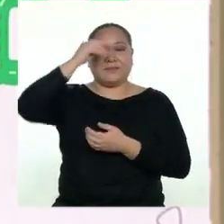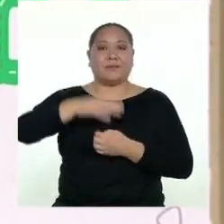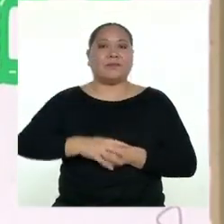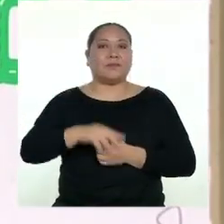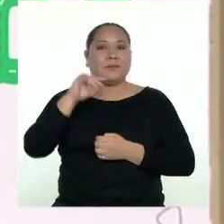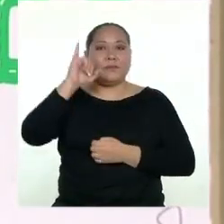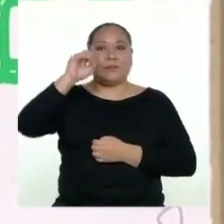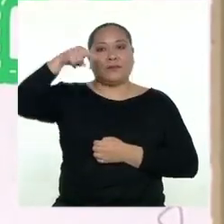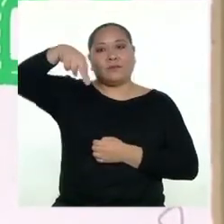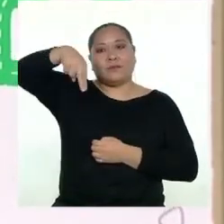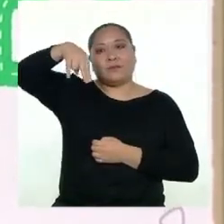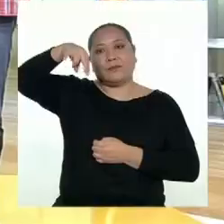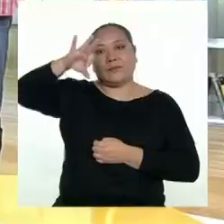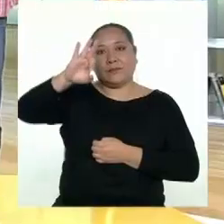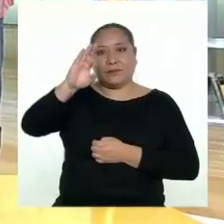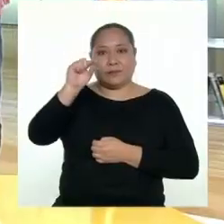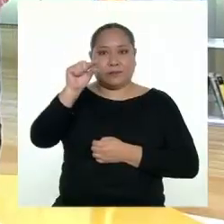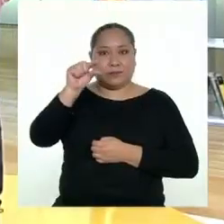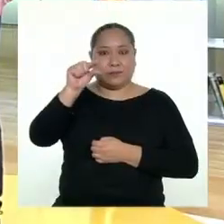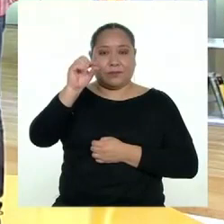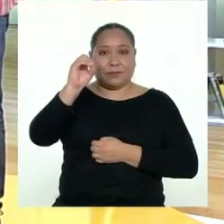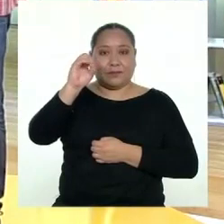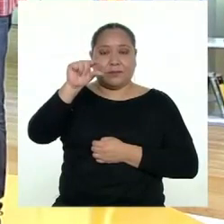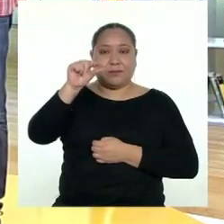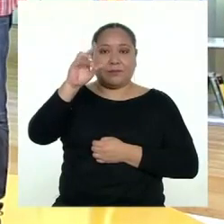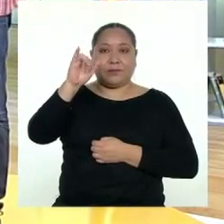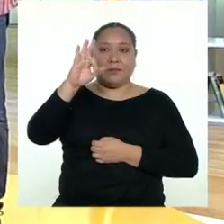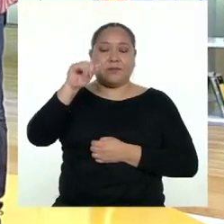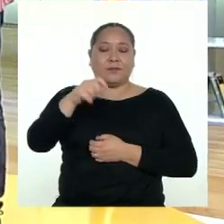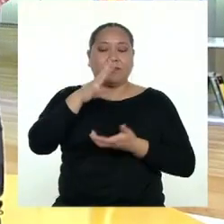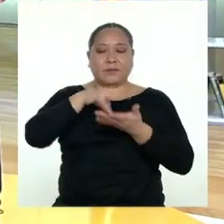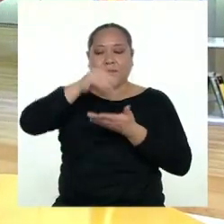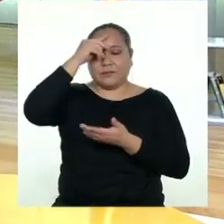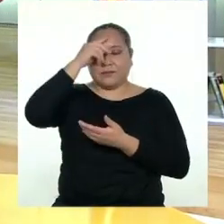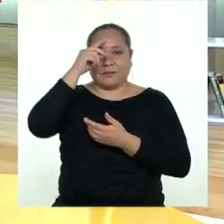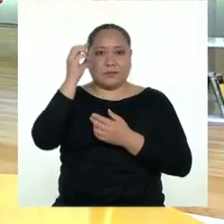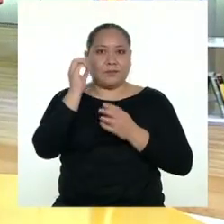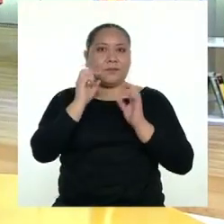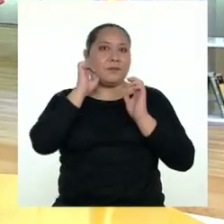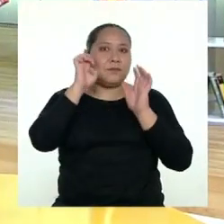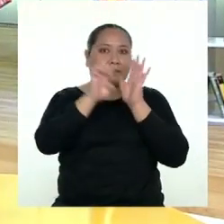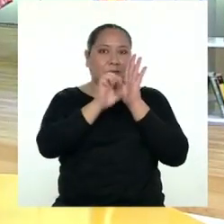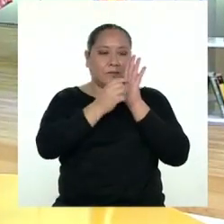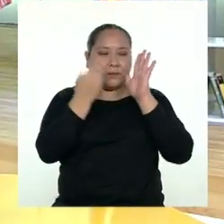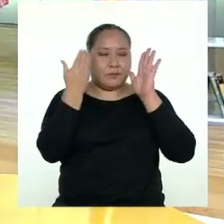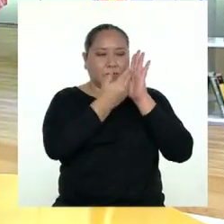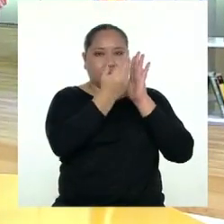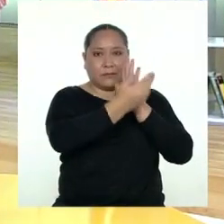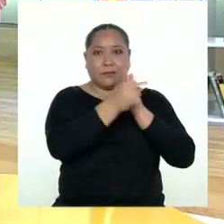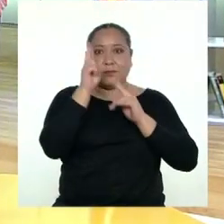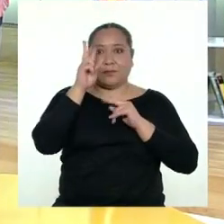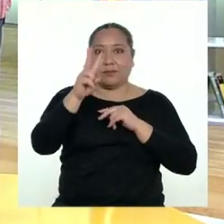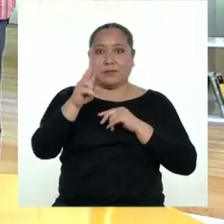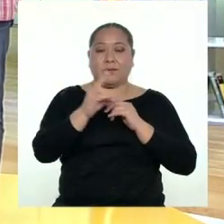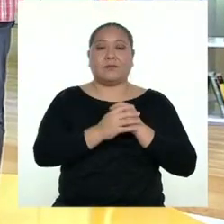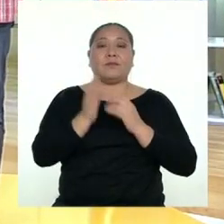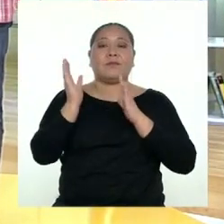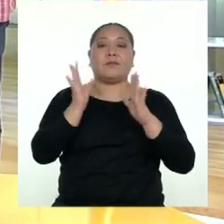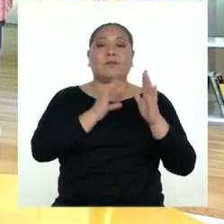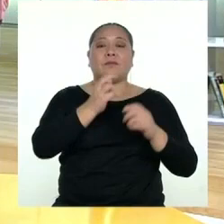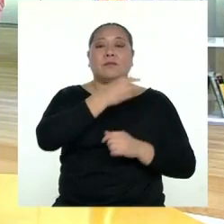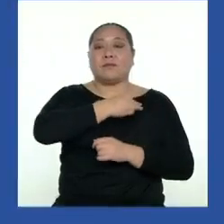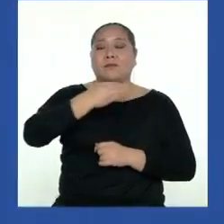las infografías. Para aprender en base a ejemplos concretos, vamos a leer dos infografías elaboradas por el Ministerio de la